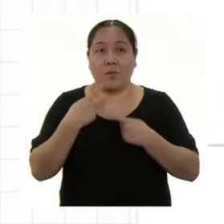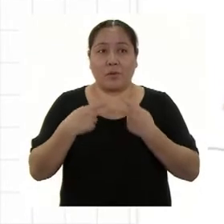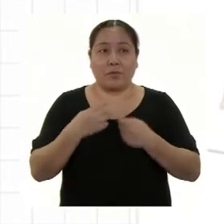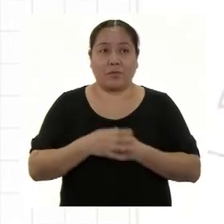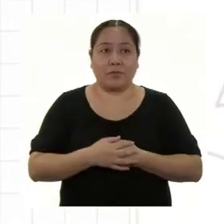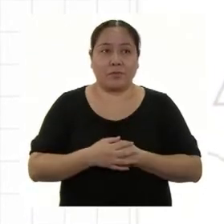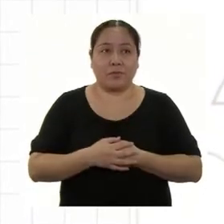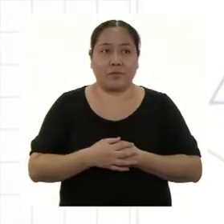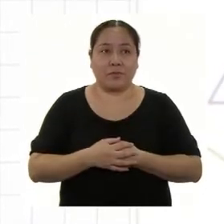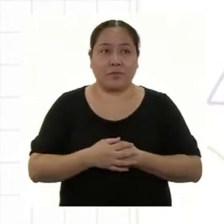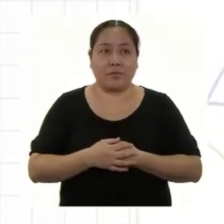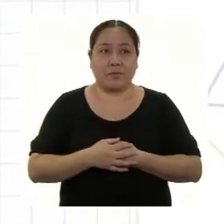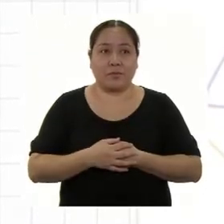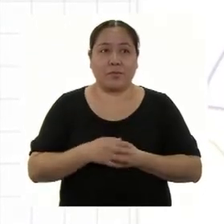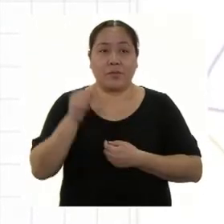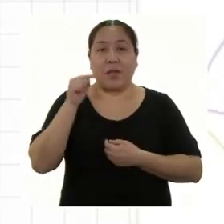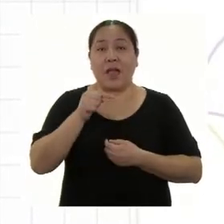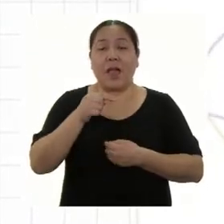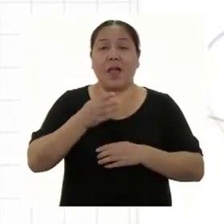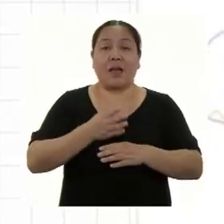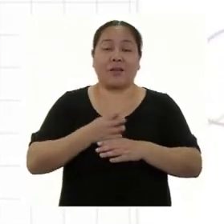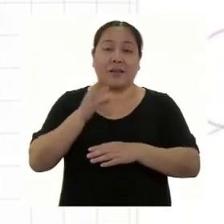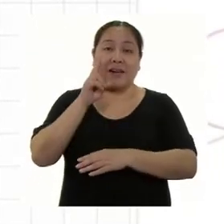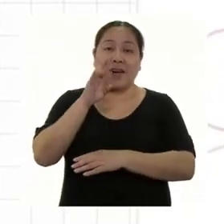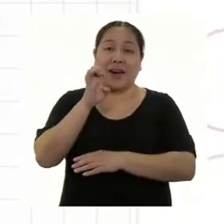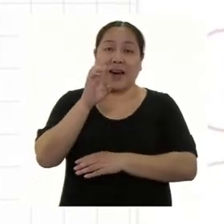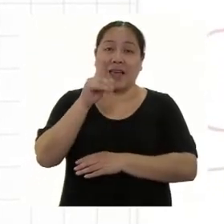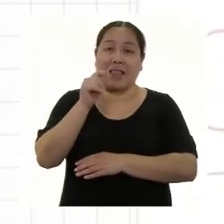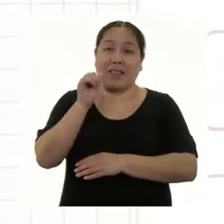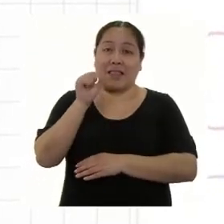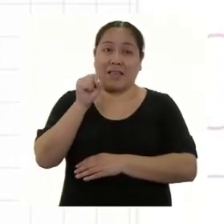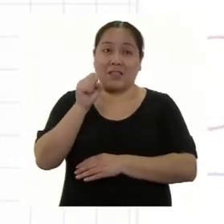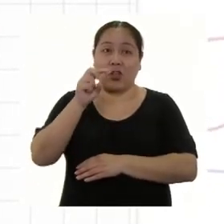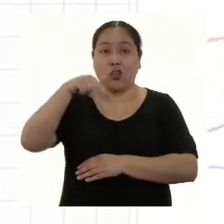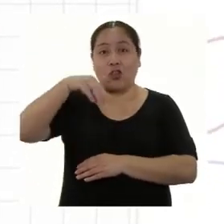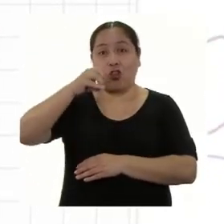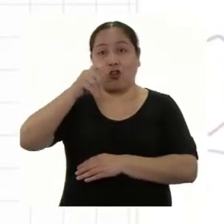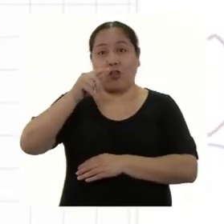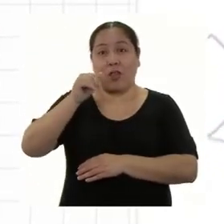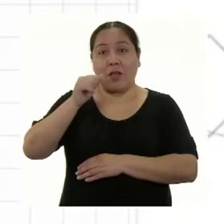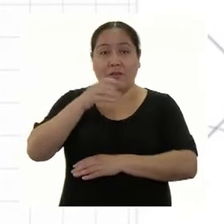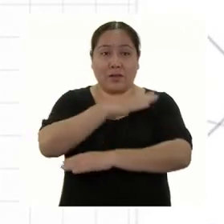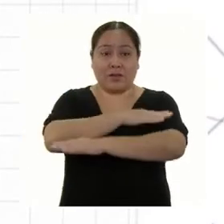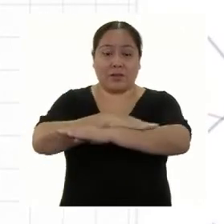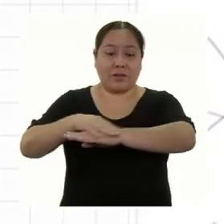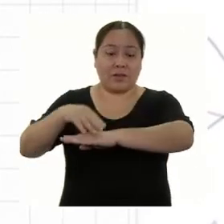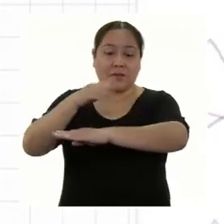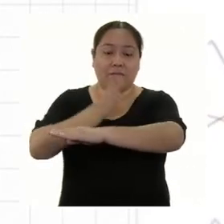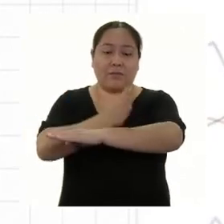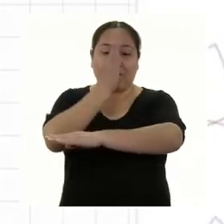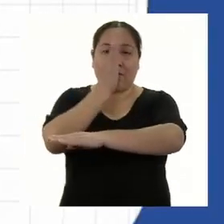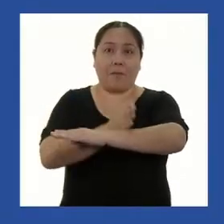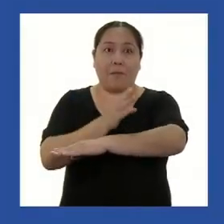las mediatrices son rectas notables. Sí, otra de esas rectas notables es la mediana.